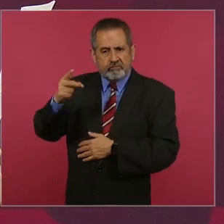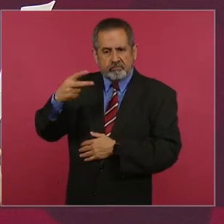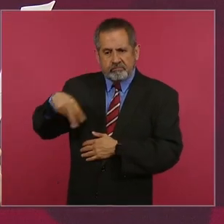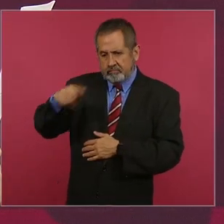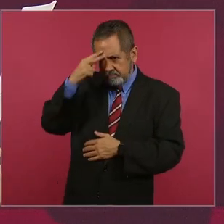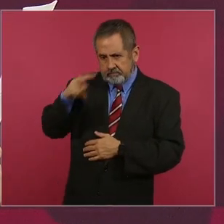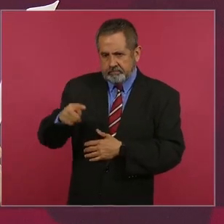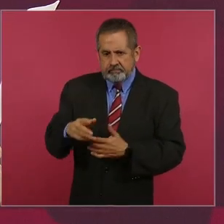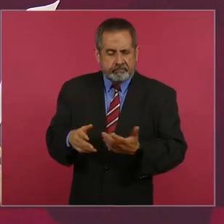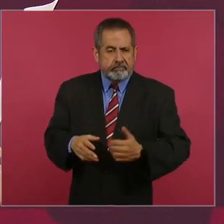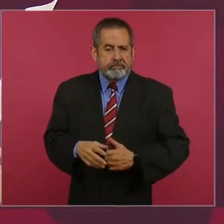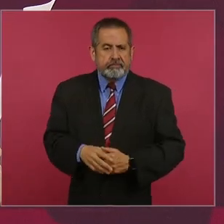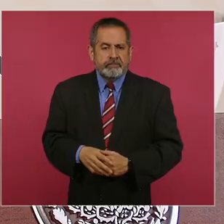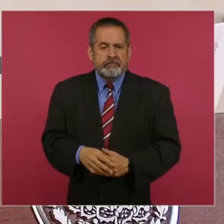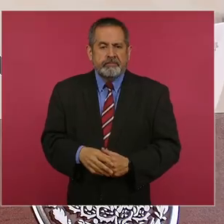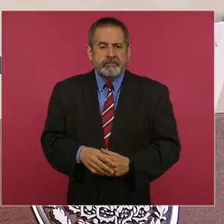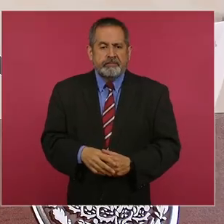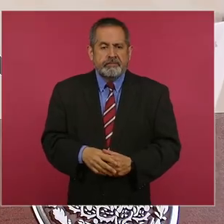que